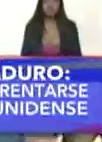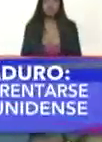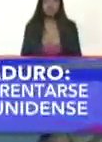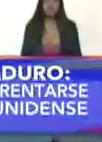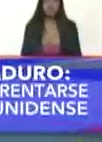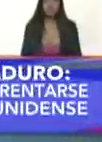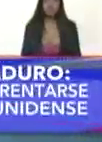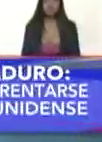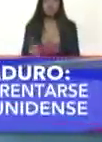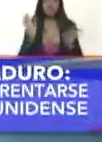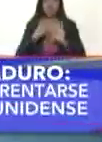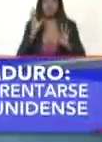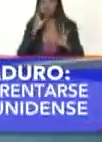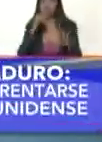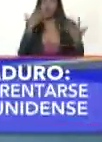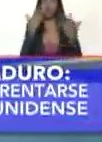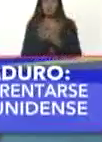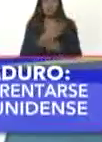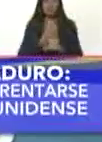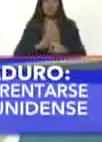Que nadie se deje confundir.